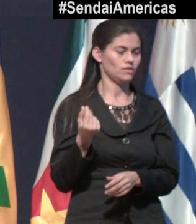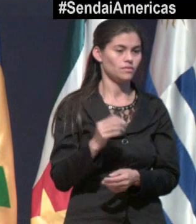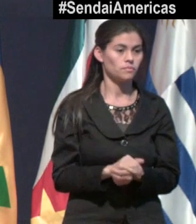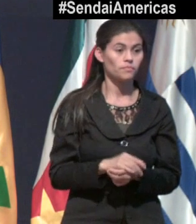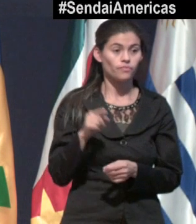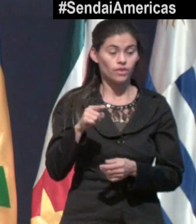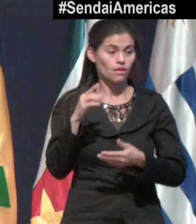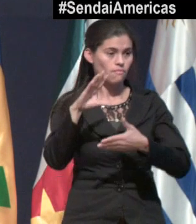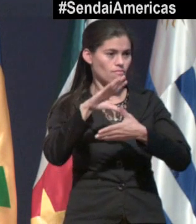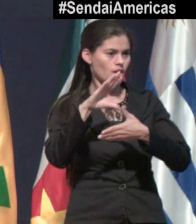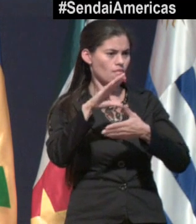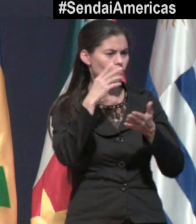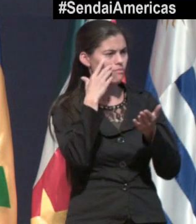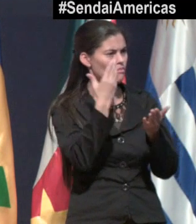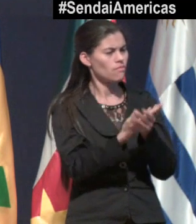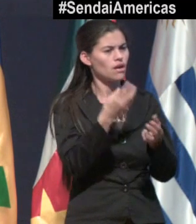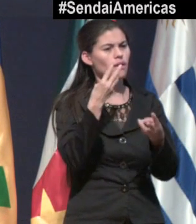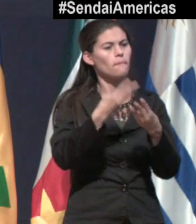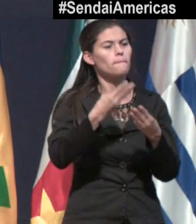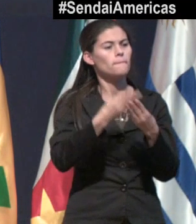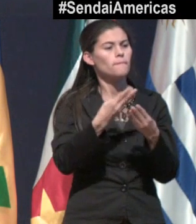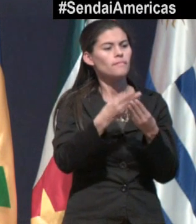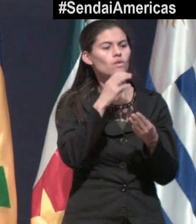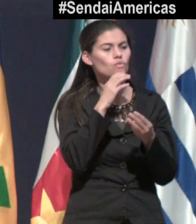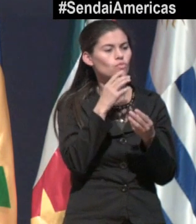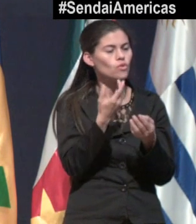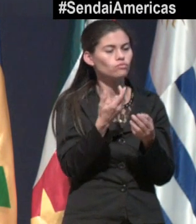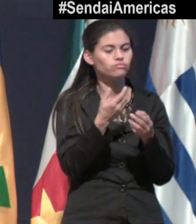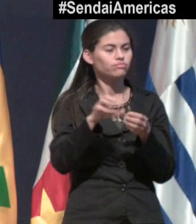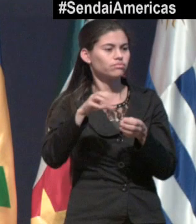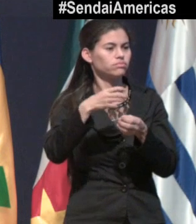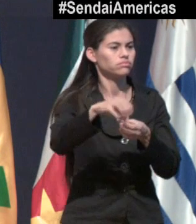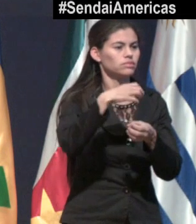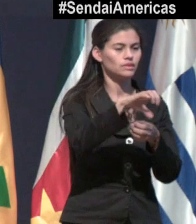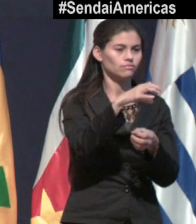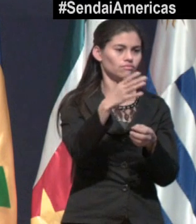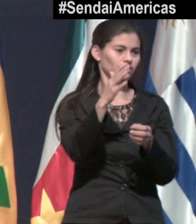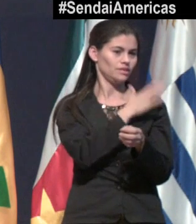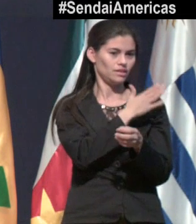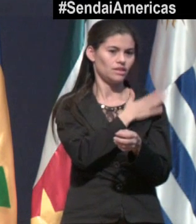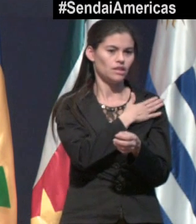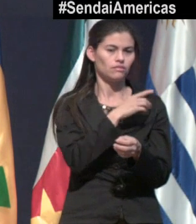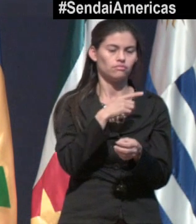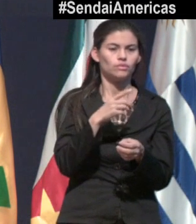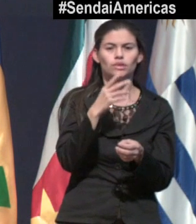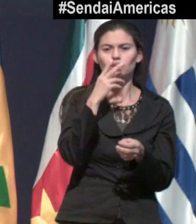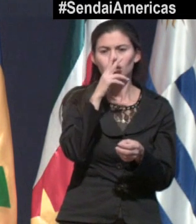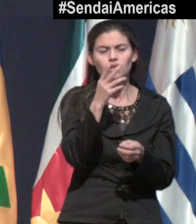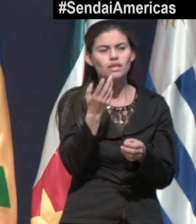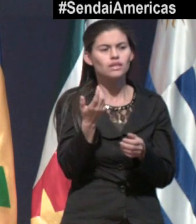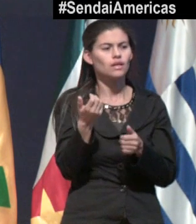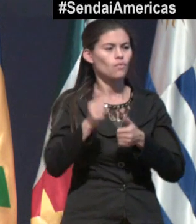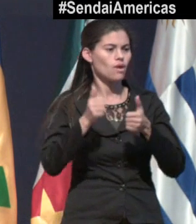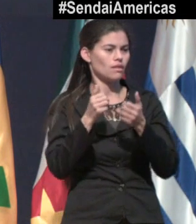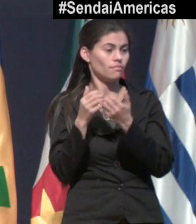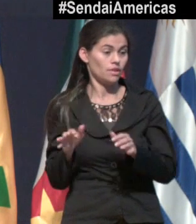Ese mapa les muestra la distribución global con cómo se espera las mayores